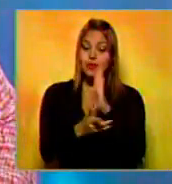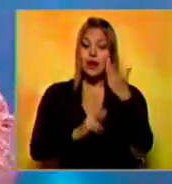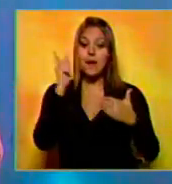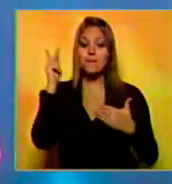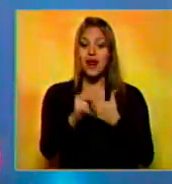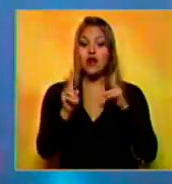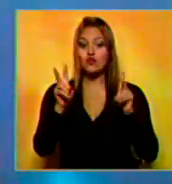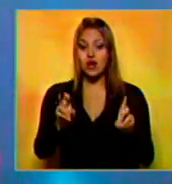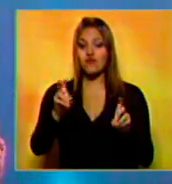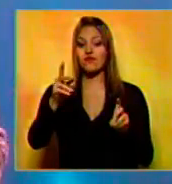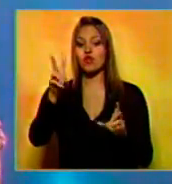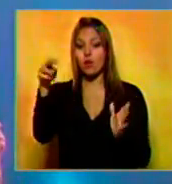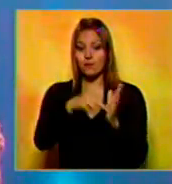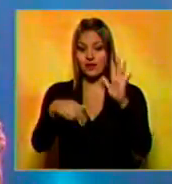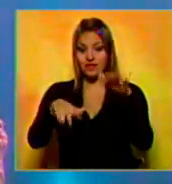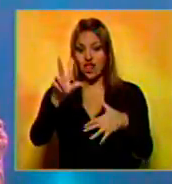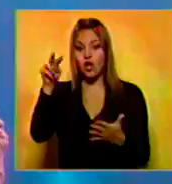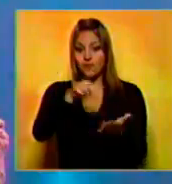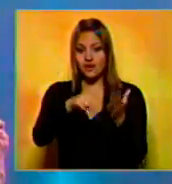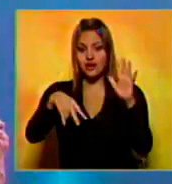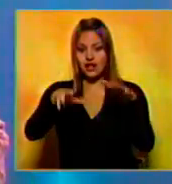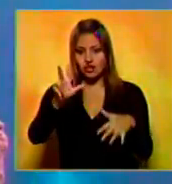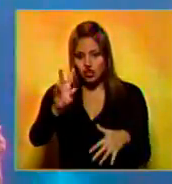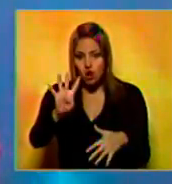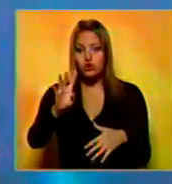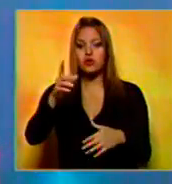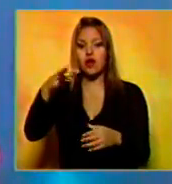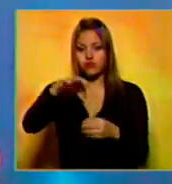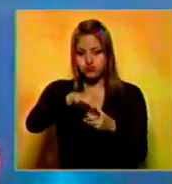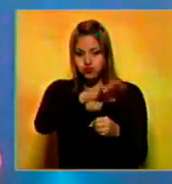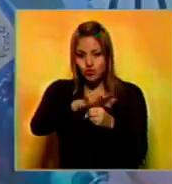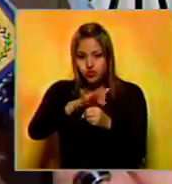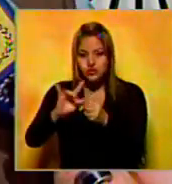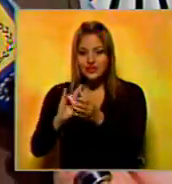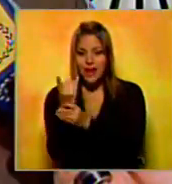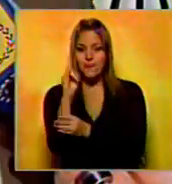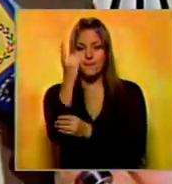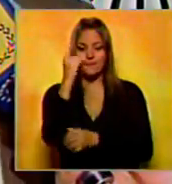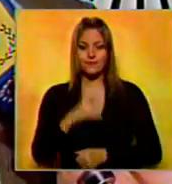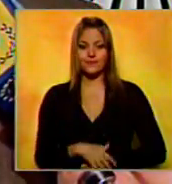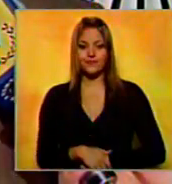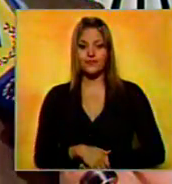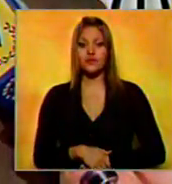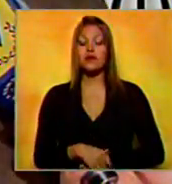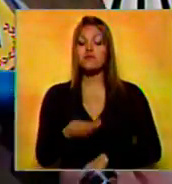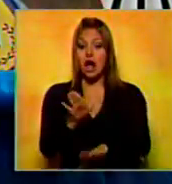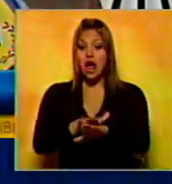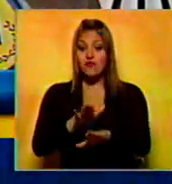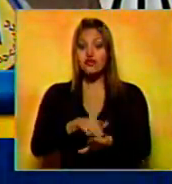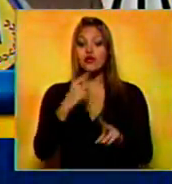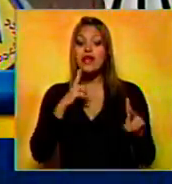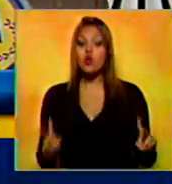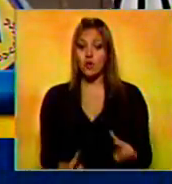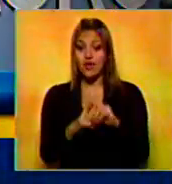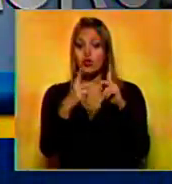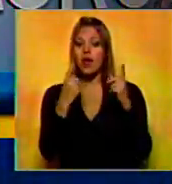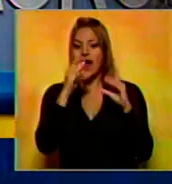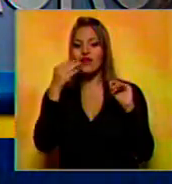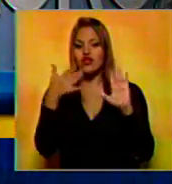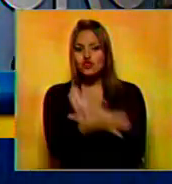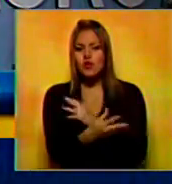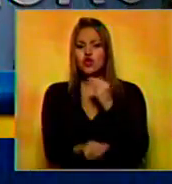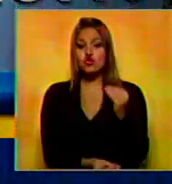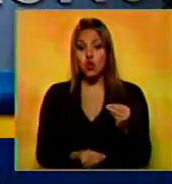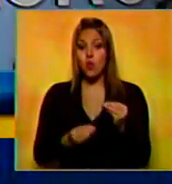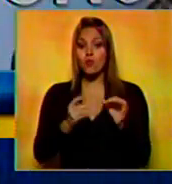siembra anual 2013-2014. Euclides Sotillo nos tiene la información. Rivas dijo que durante el encuentro trataron temas como